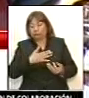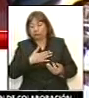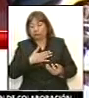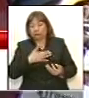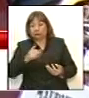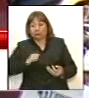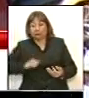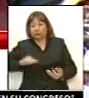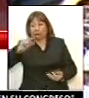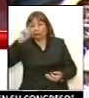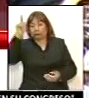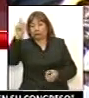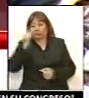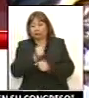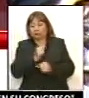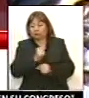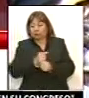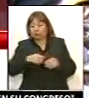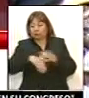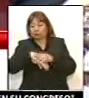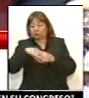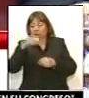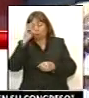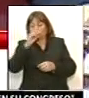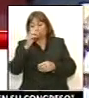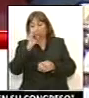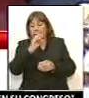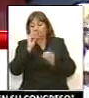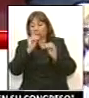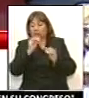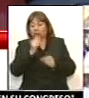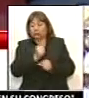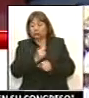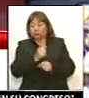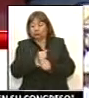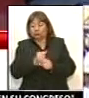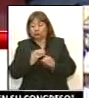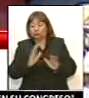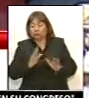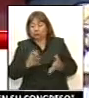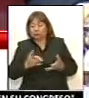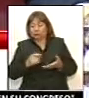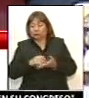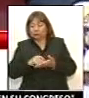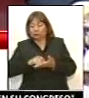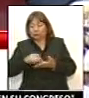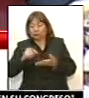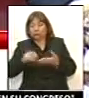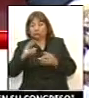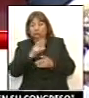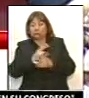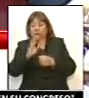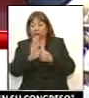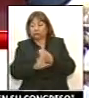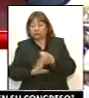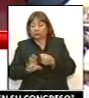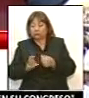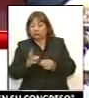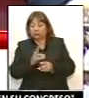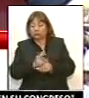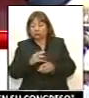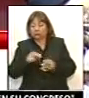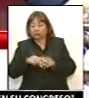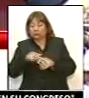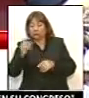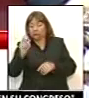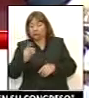afuera, trabajando, buscando una oportunidad de vida. Y porque no quiero firmar para proteger sus derechos cuando haya un proceso